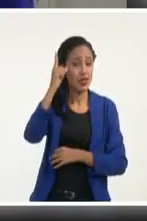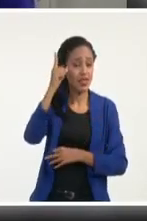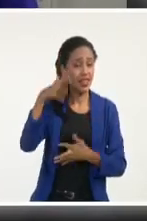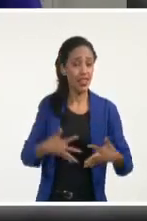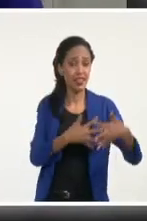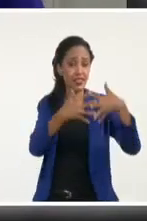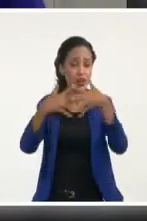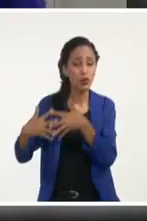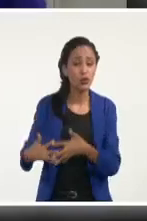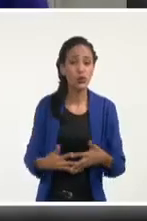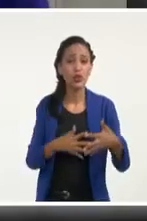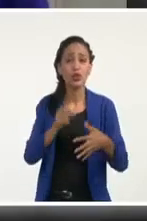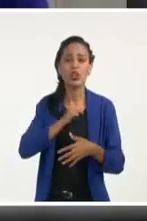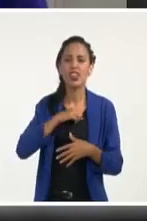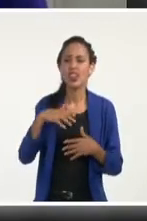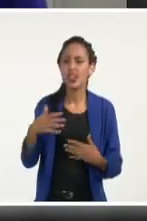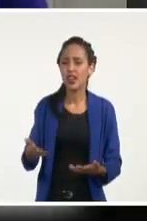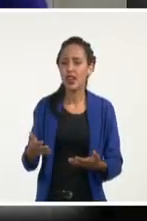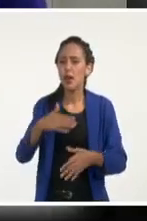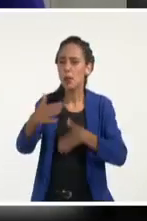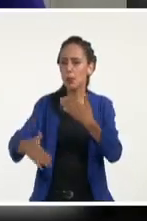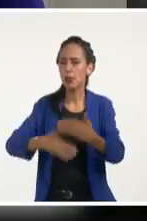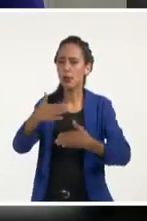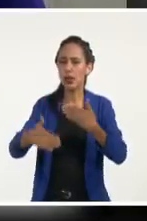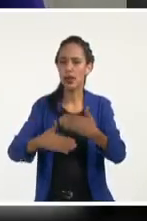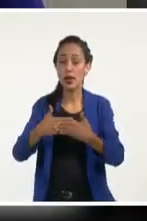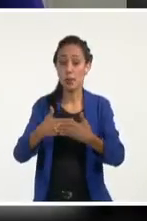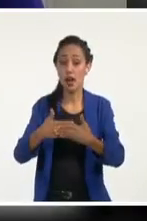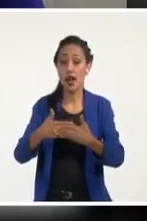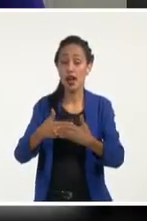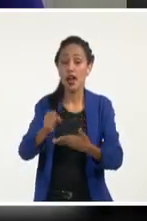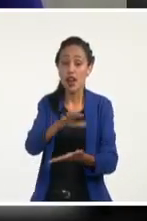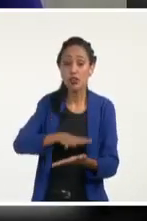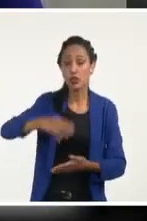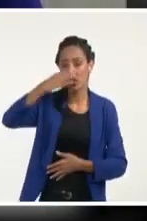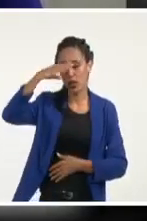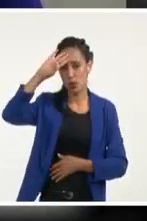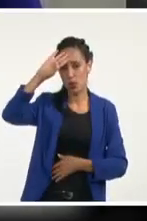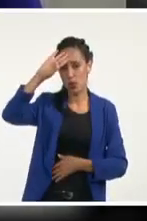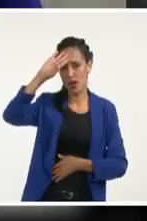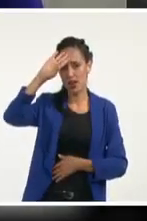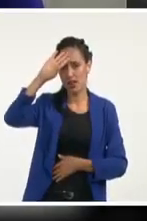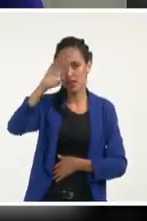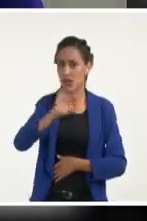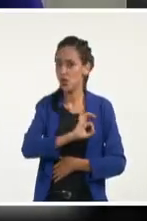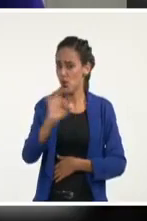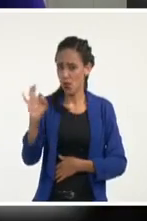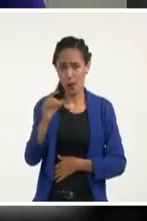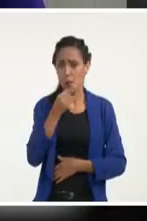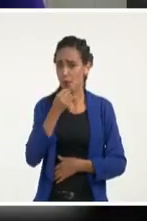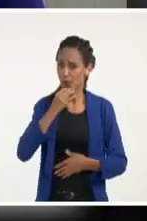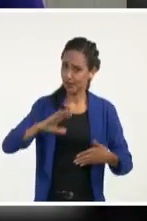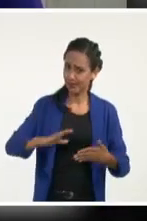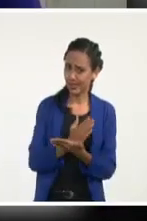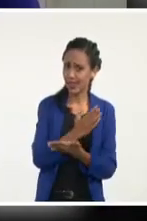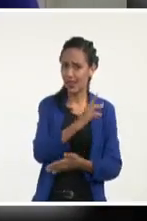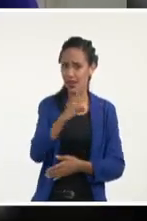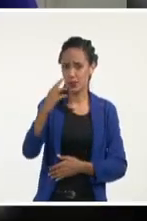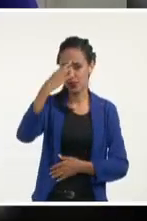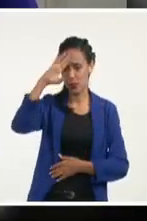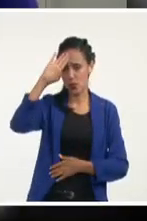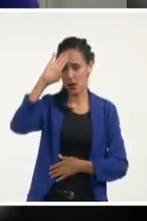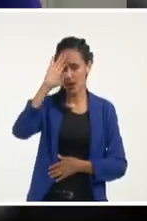es queriendo generar la desestabilización, buscando violencia y buscando algo que no encontrarán nunca, que es la